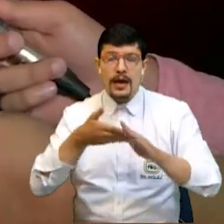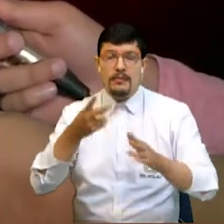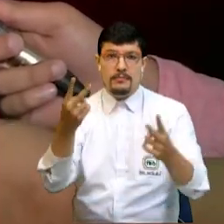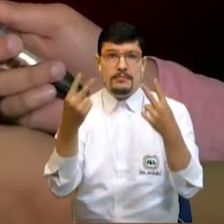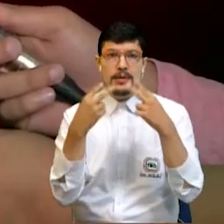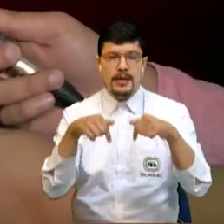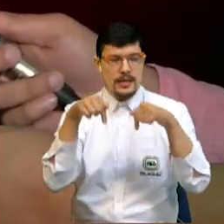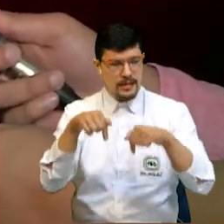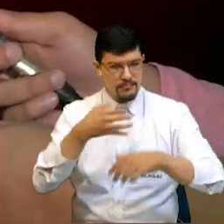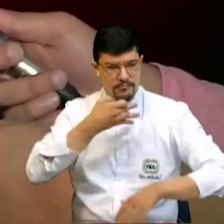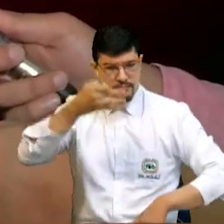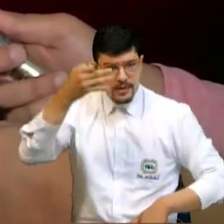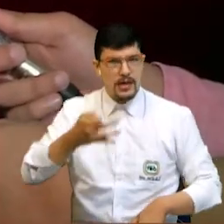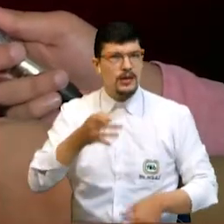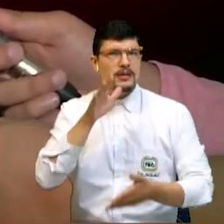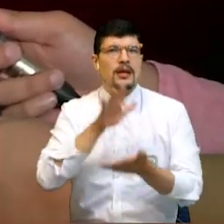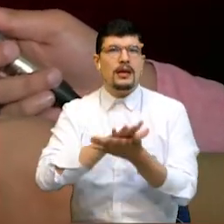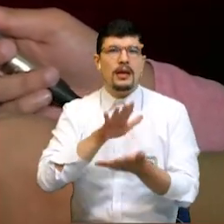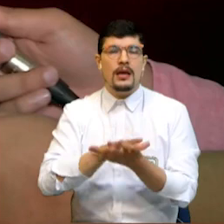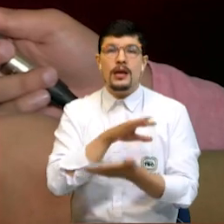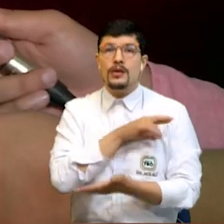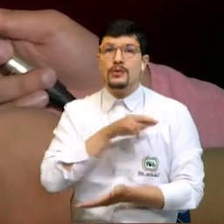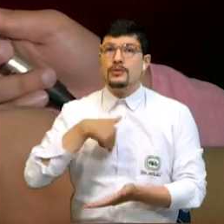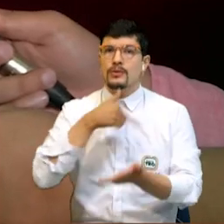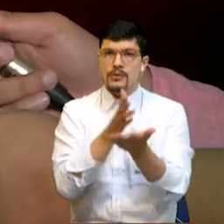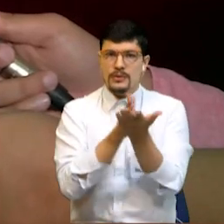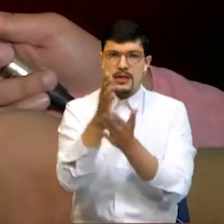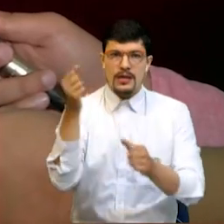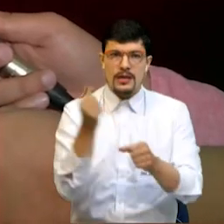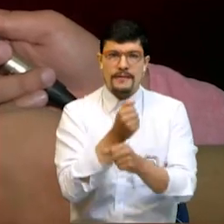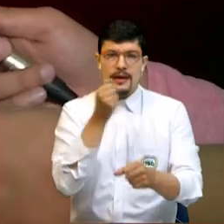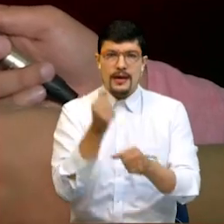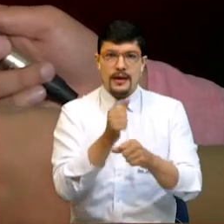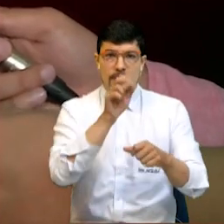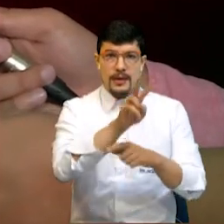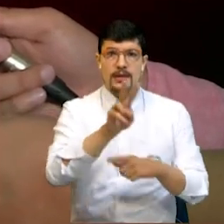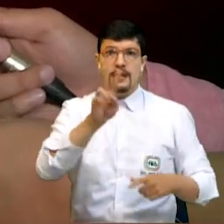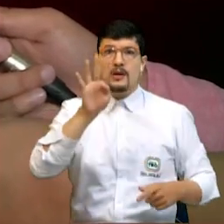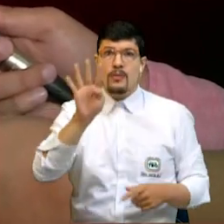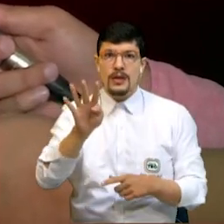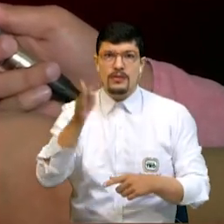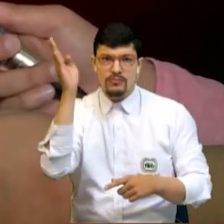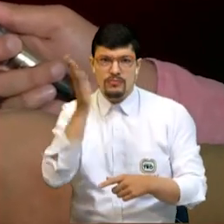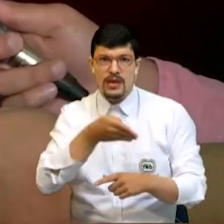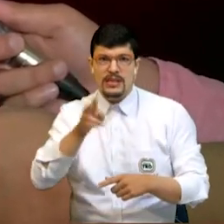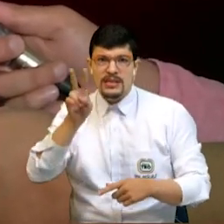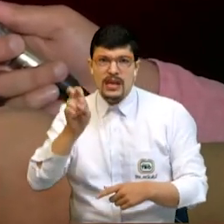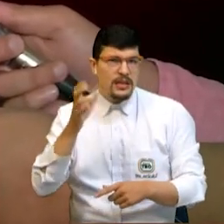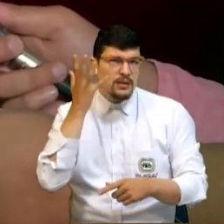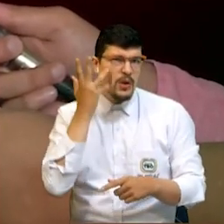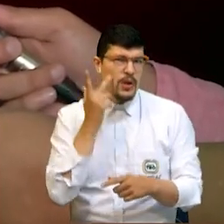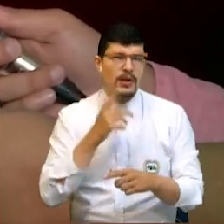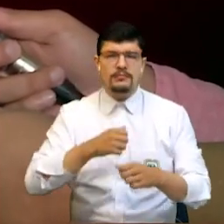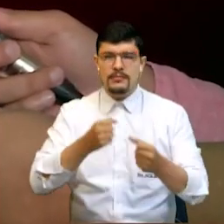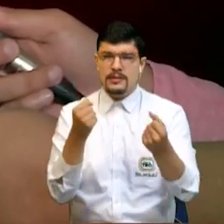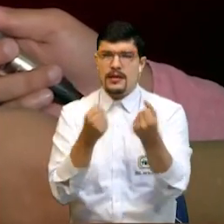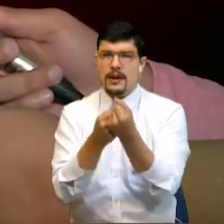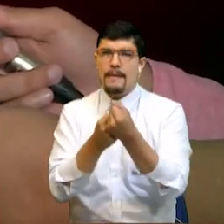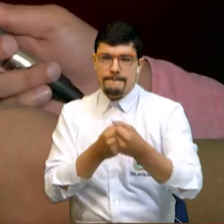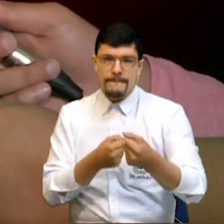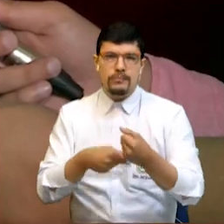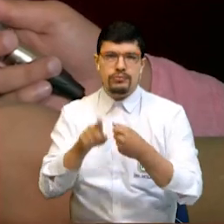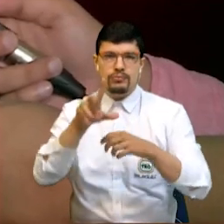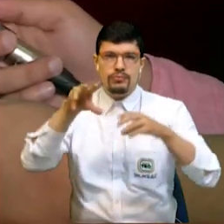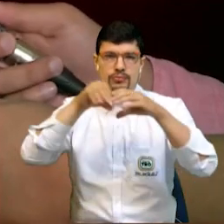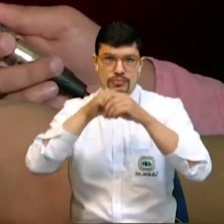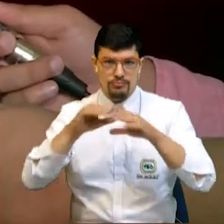podrán tener la certeza y la tranquilidad de que vamos a trabajar 24/7 día a día por llevar muy en alto el nombre del canal tro